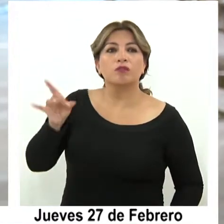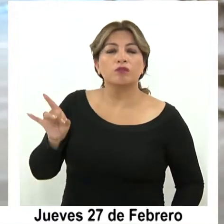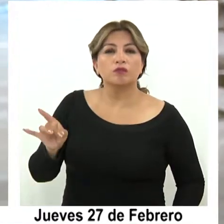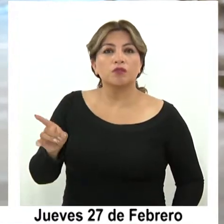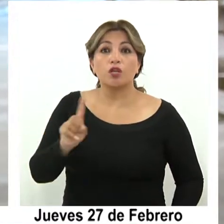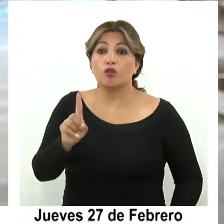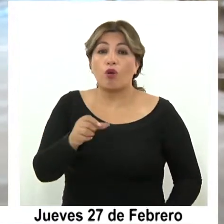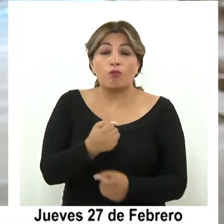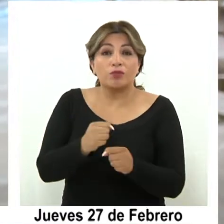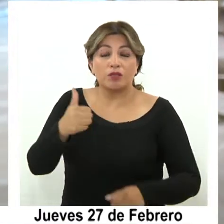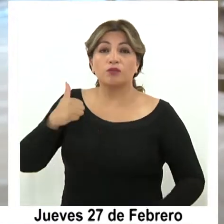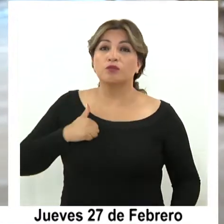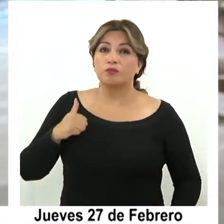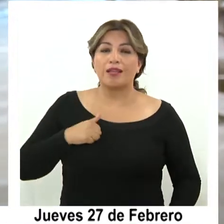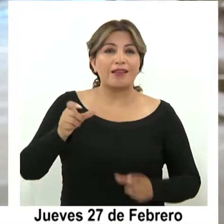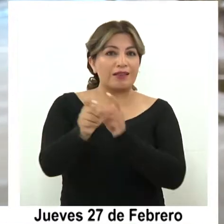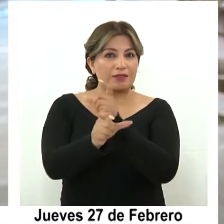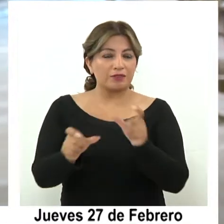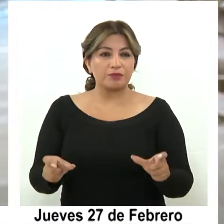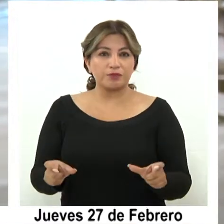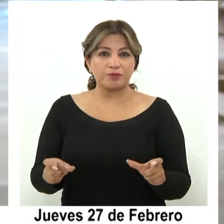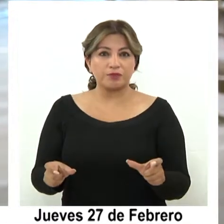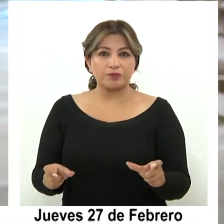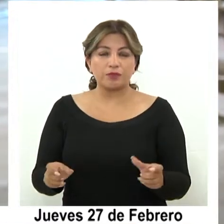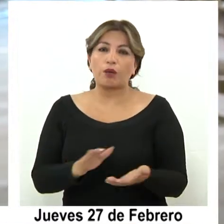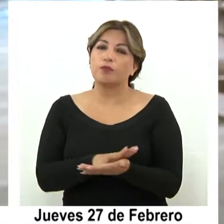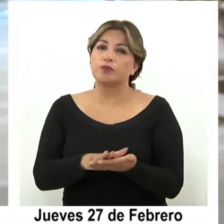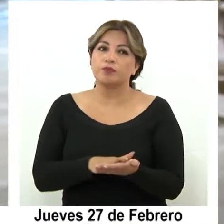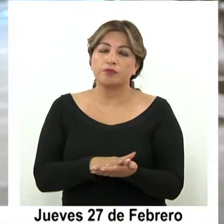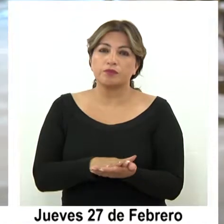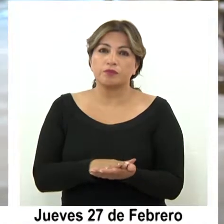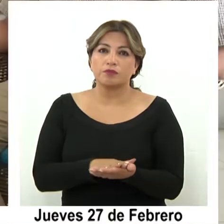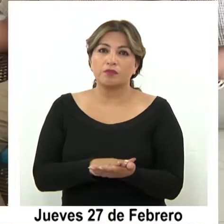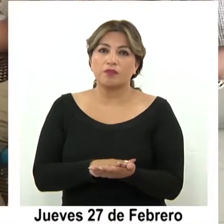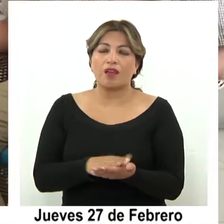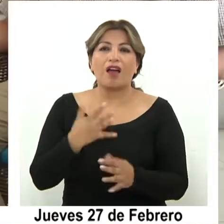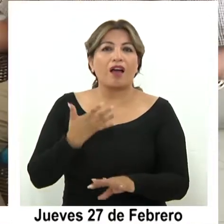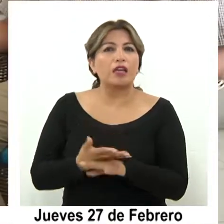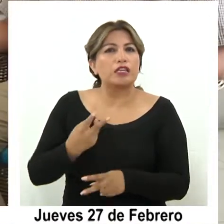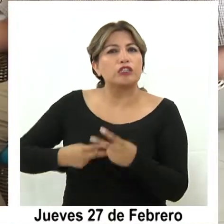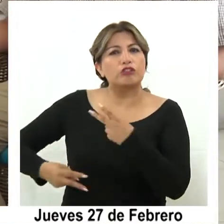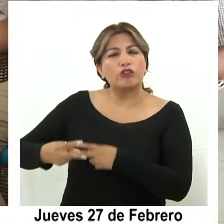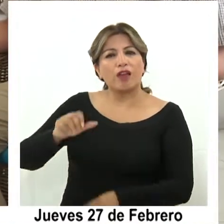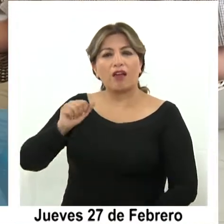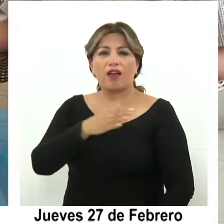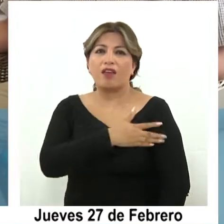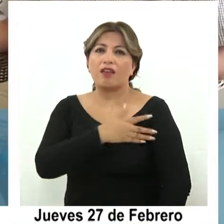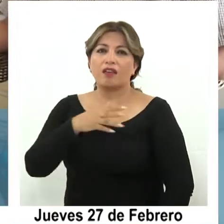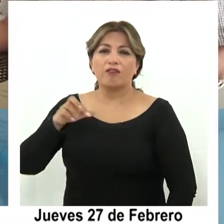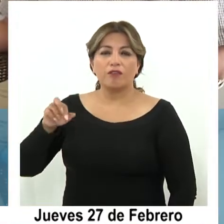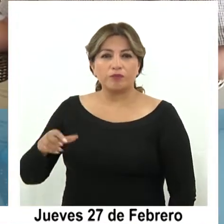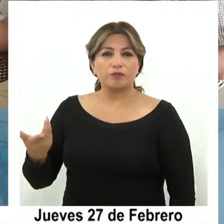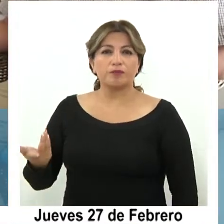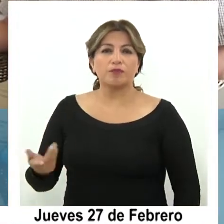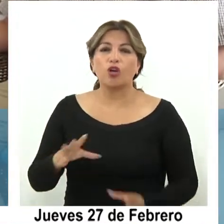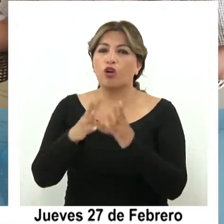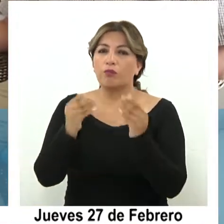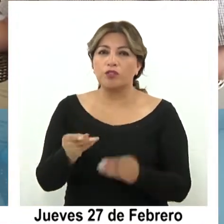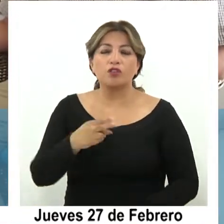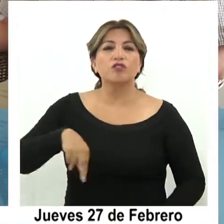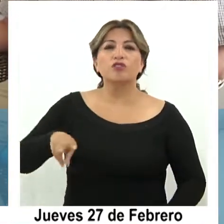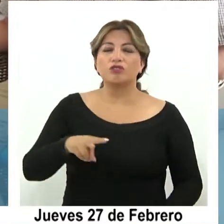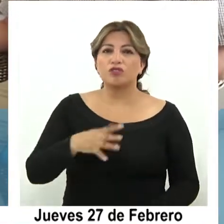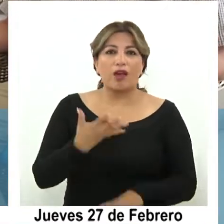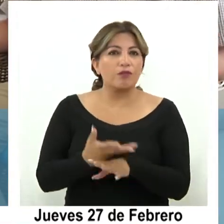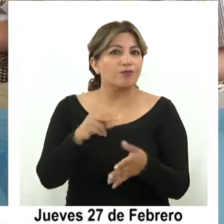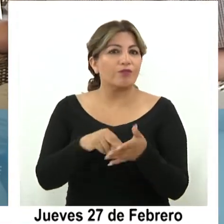cuenta que esto no se iba a poder cumplir, porque la gente no estaba, por ejemplo, teniendo historias previsionales que fueran completas. Si aquí